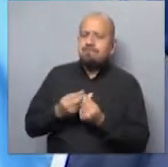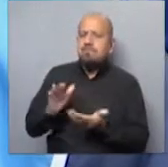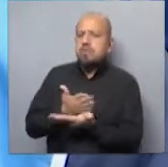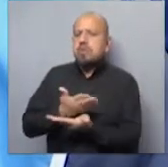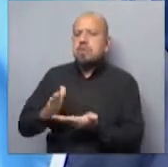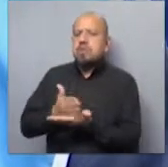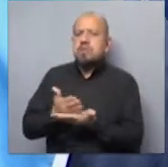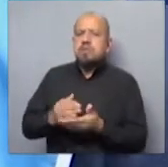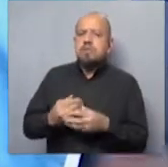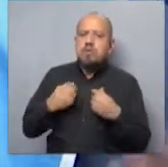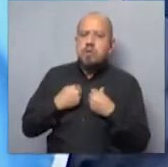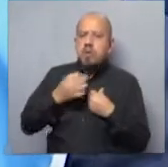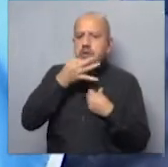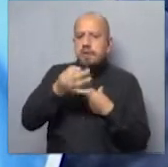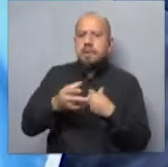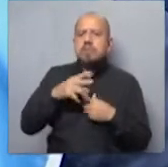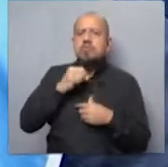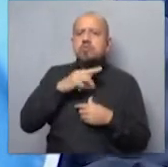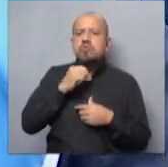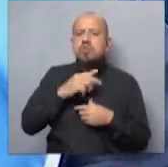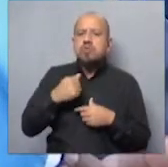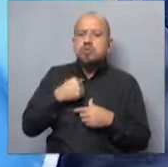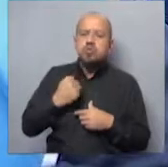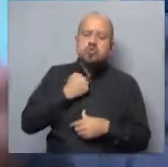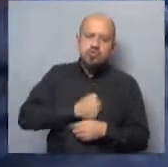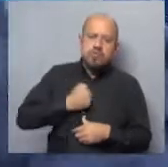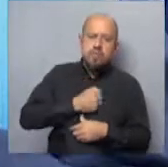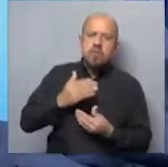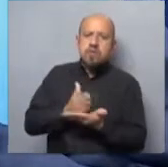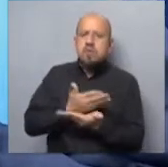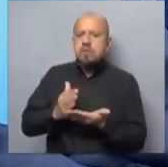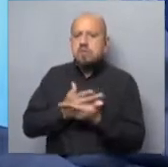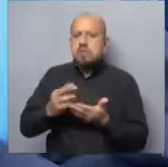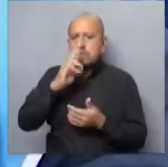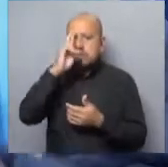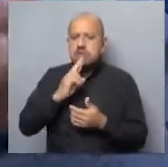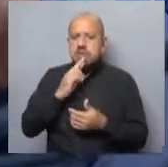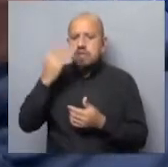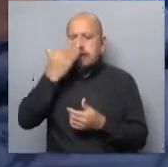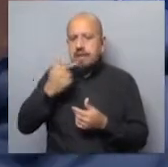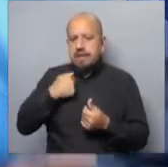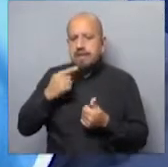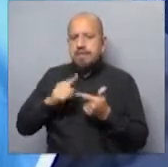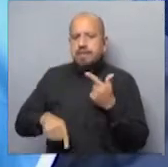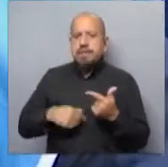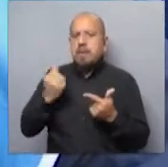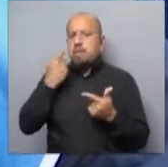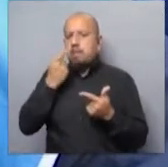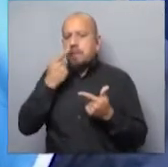muchísima. Yo le dije al otro chico, yo sufro la discriminación racial, el